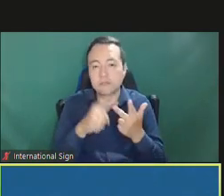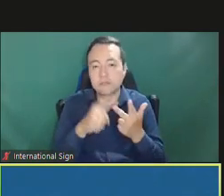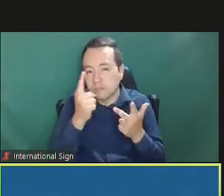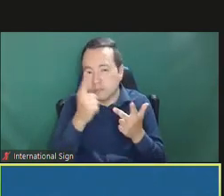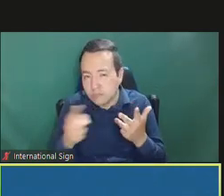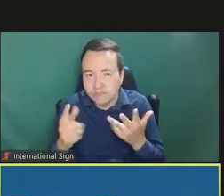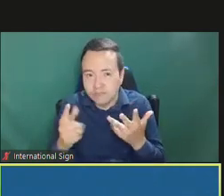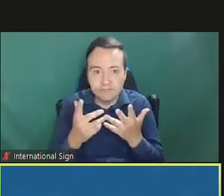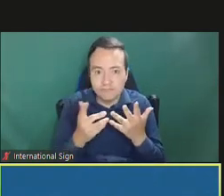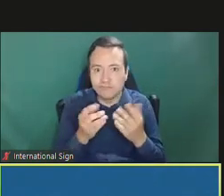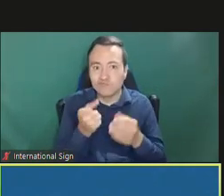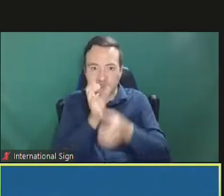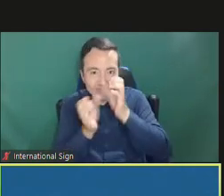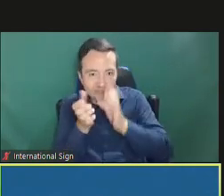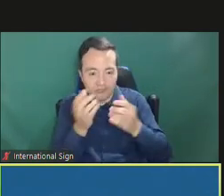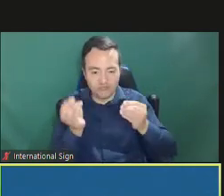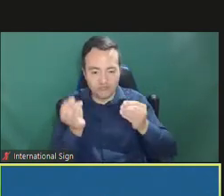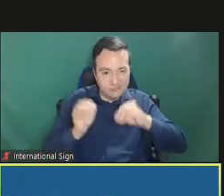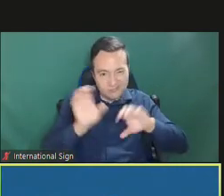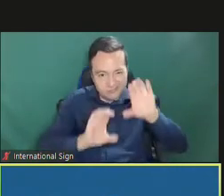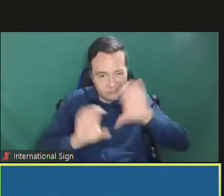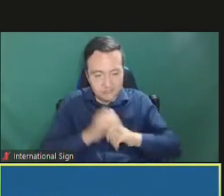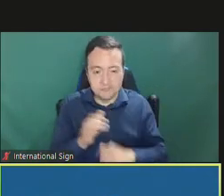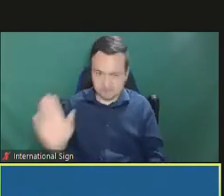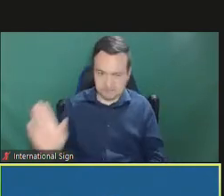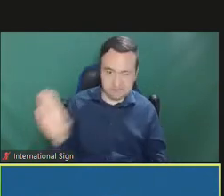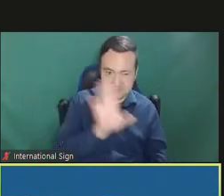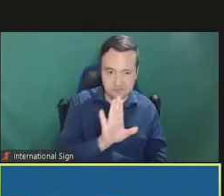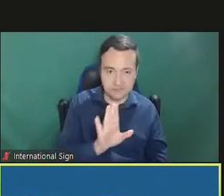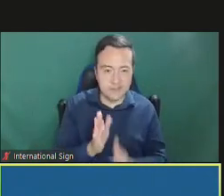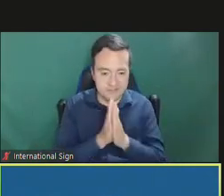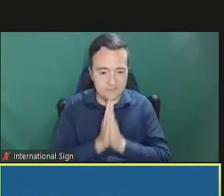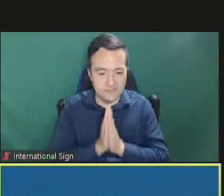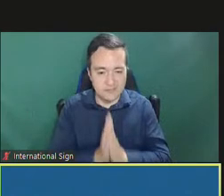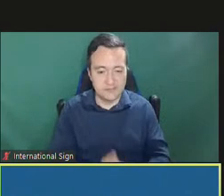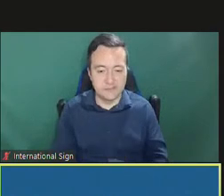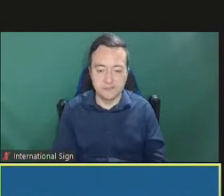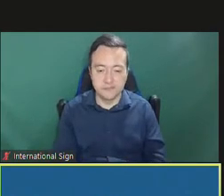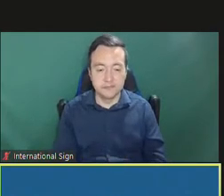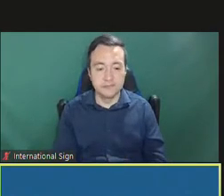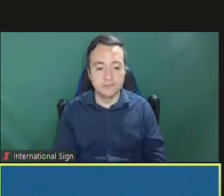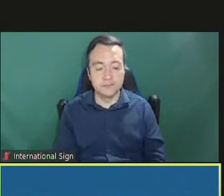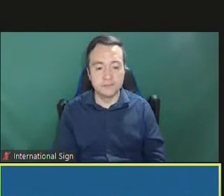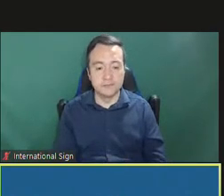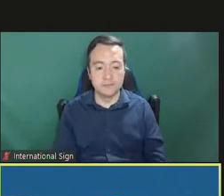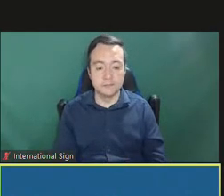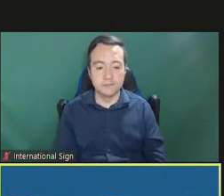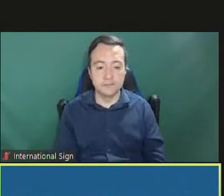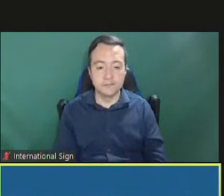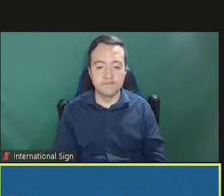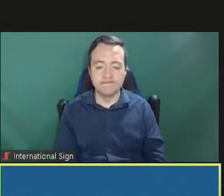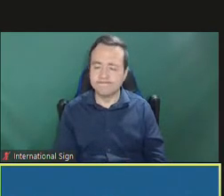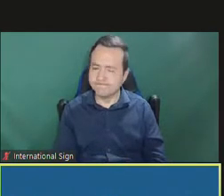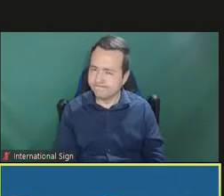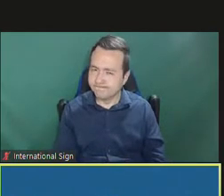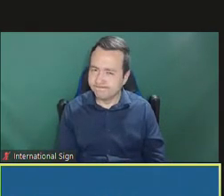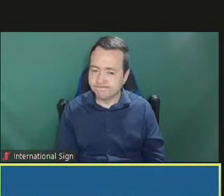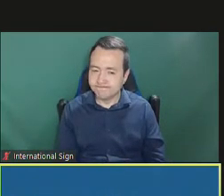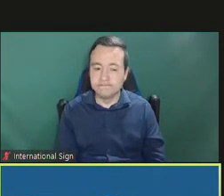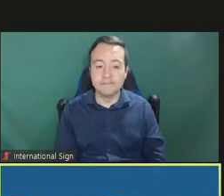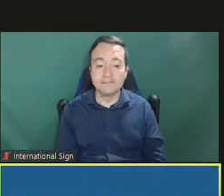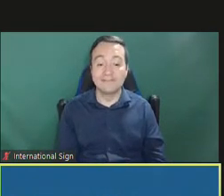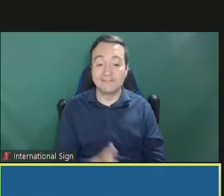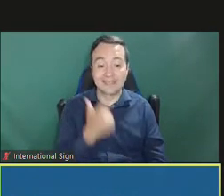el productos altamente procesados olvides azucaradas además de la imposición de ciertos impuestos sobre son otros factores a